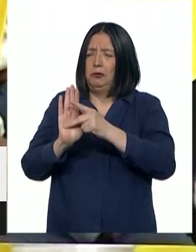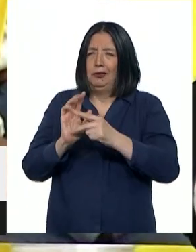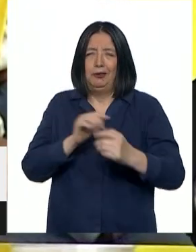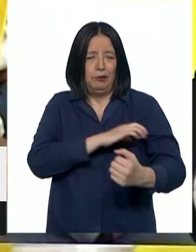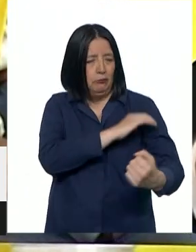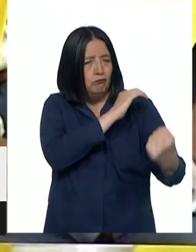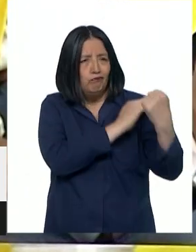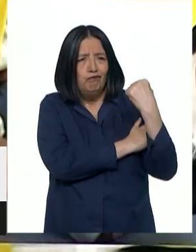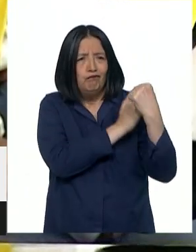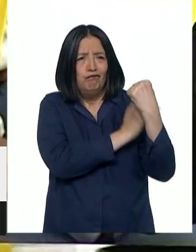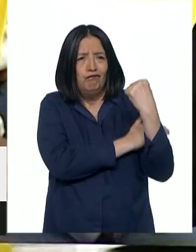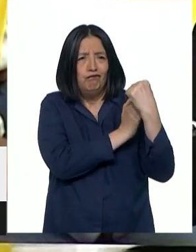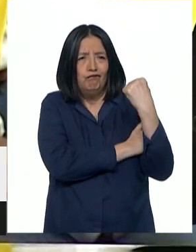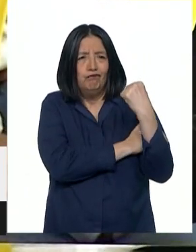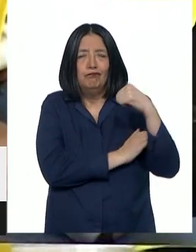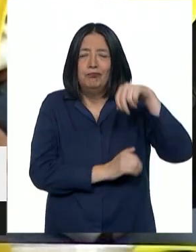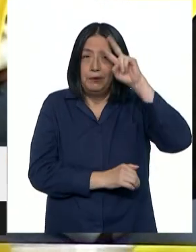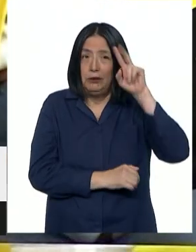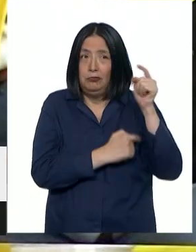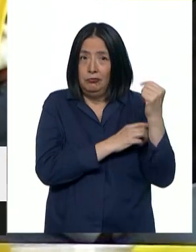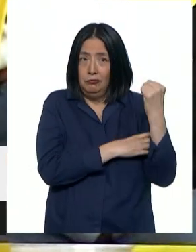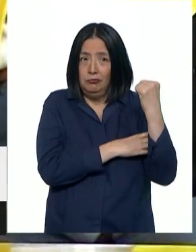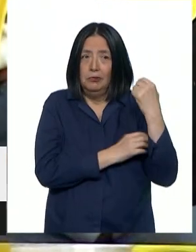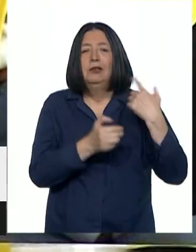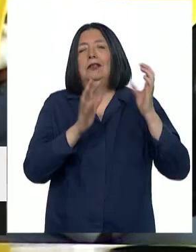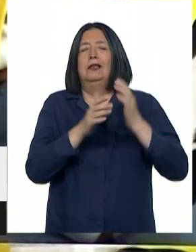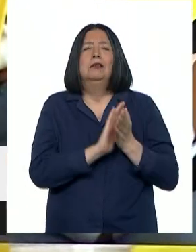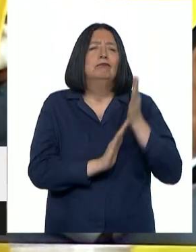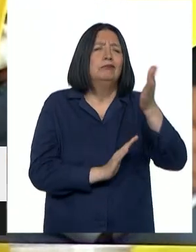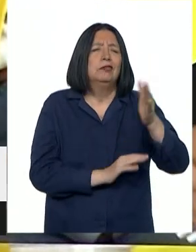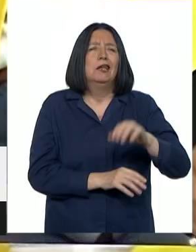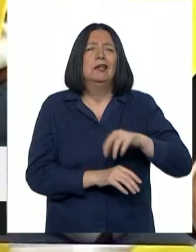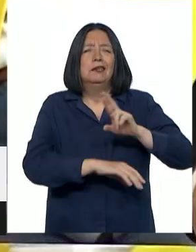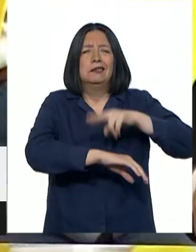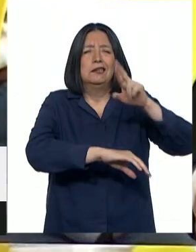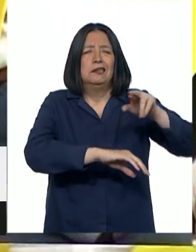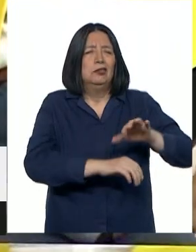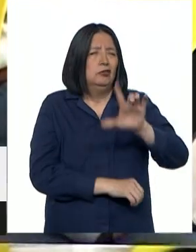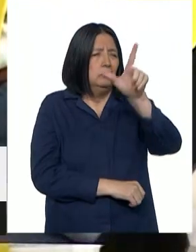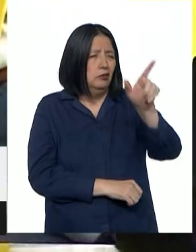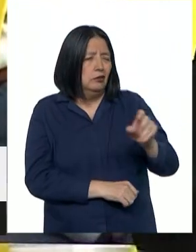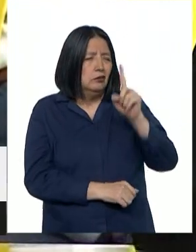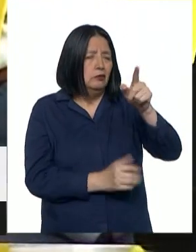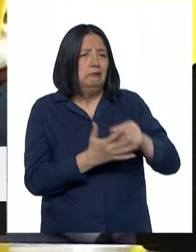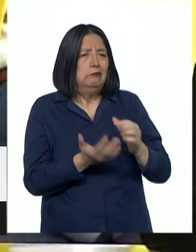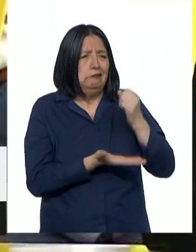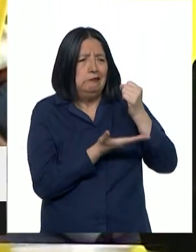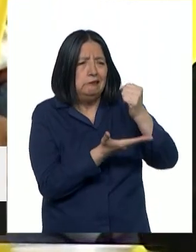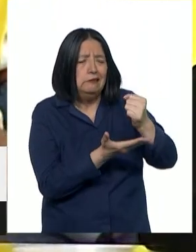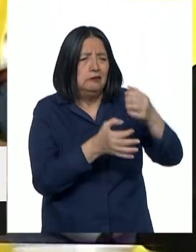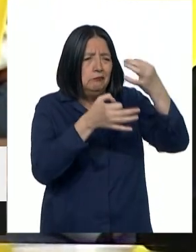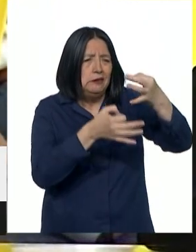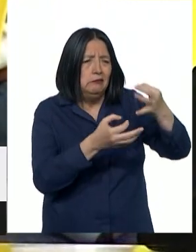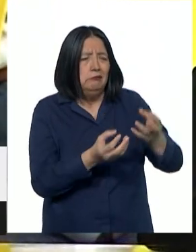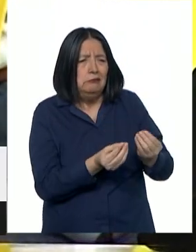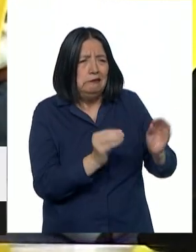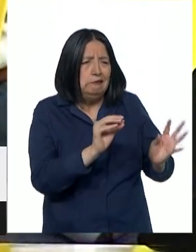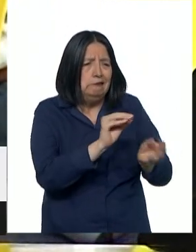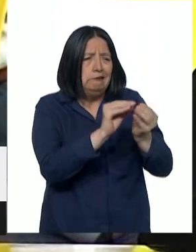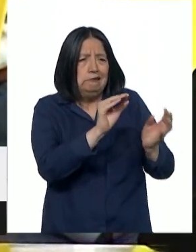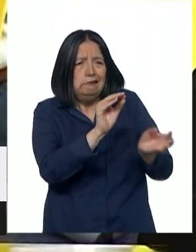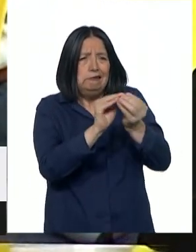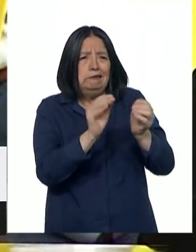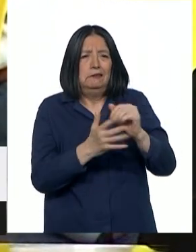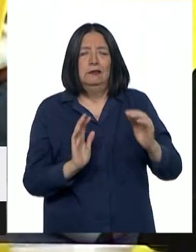Perú, hemos entrado a algunas regiones, a más de los presupuestos que tienen los gobiernos